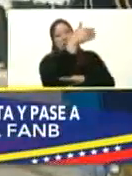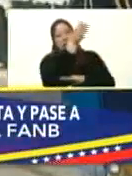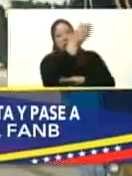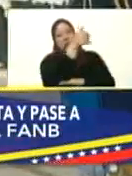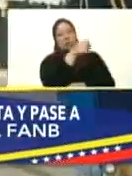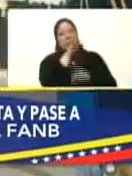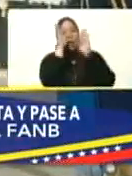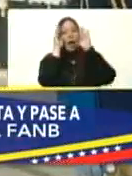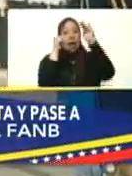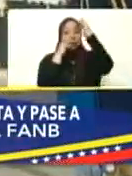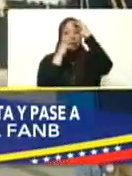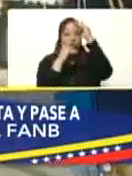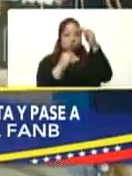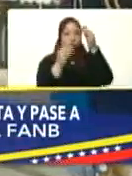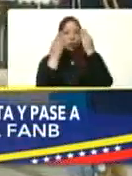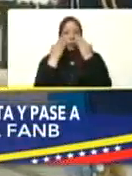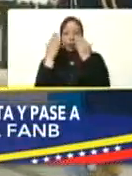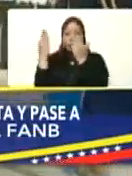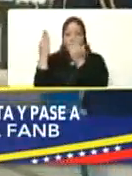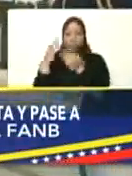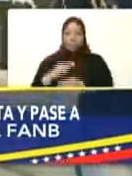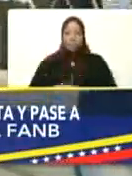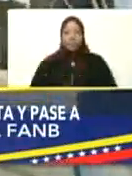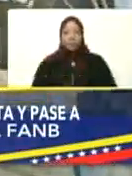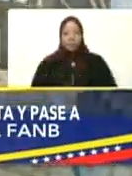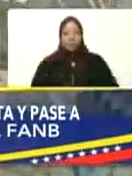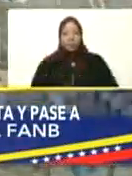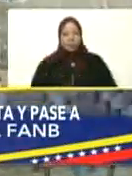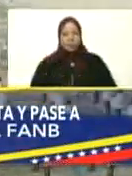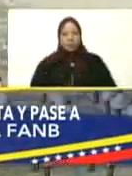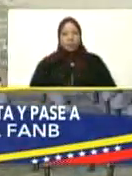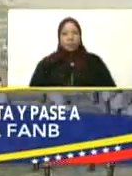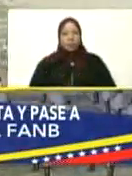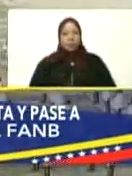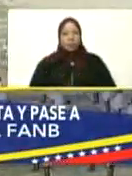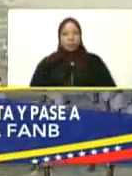Atención, presente. ¡Ar!